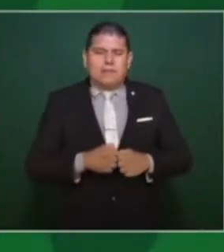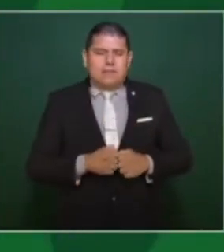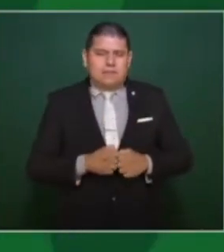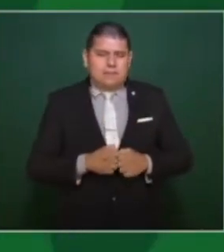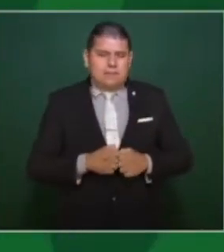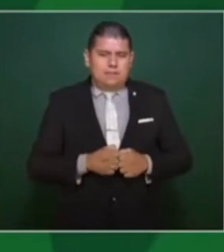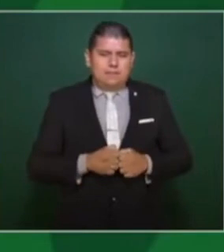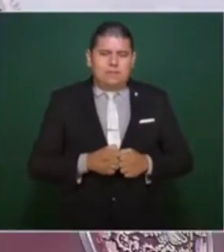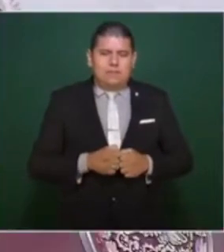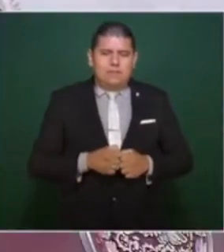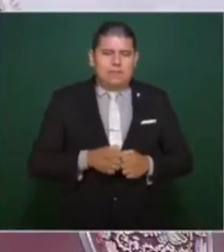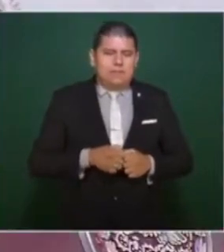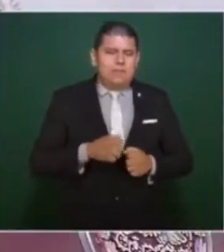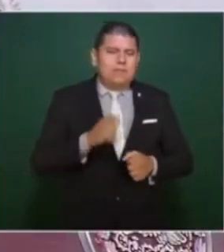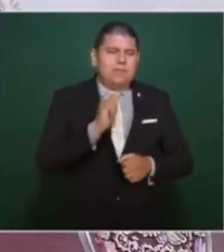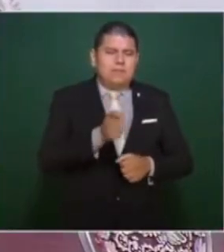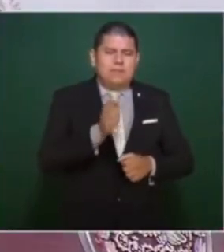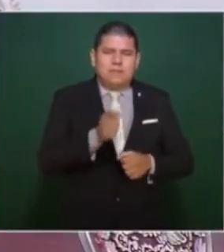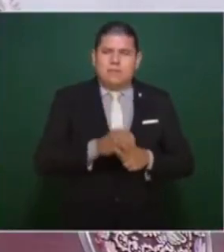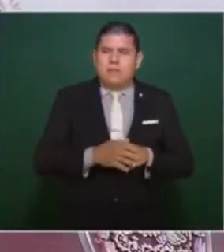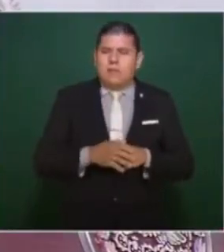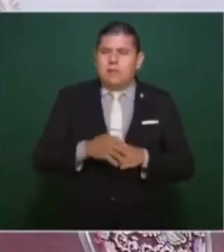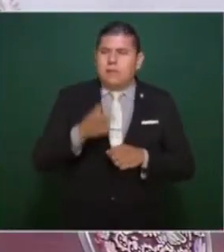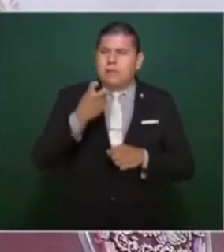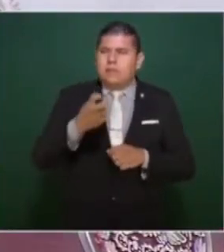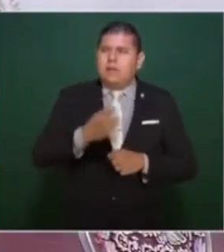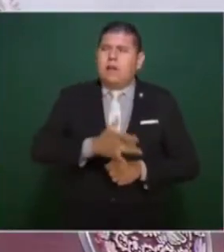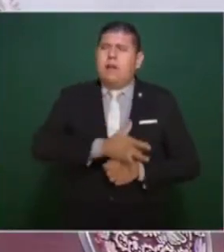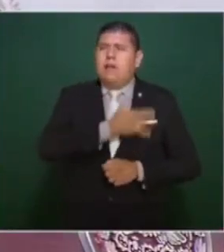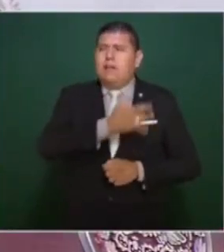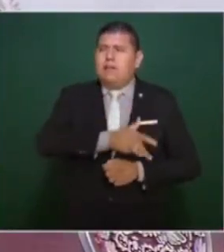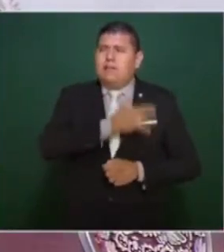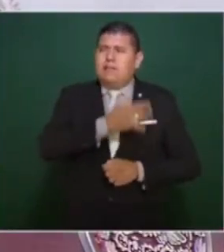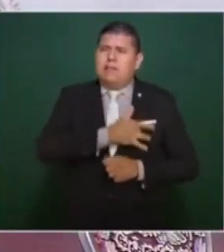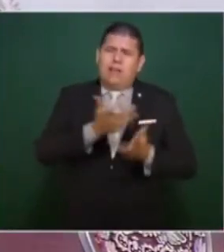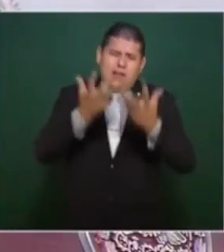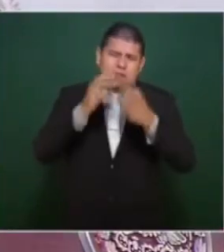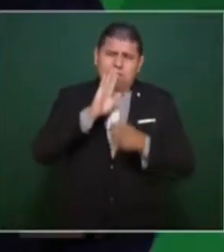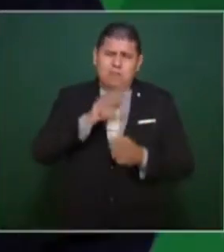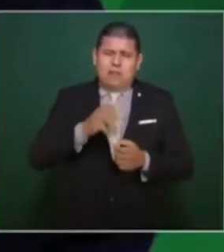que todo es un asunto emotivo,